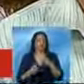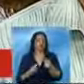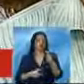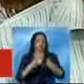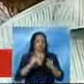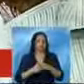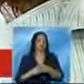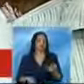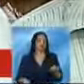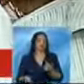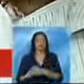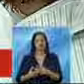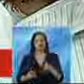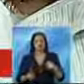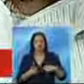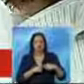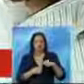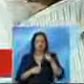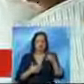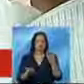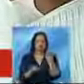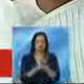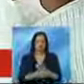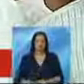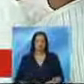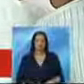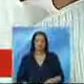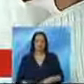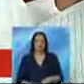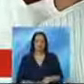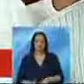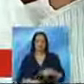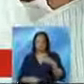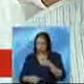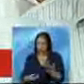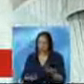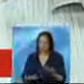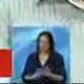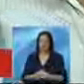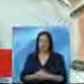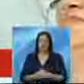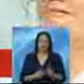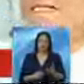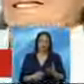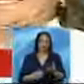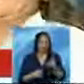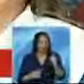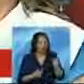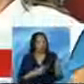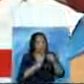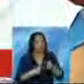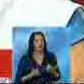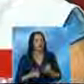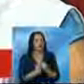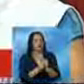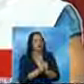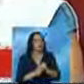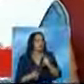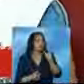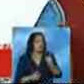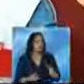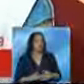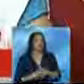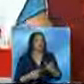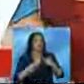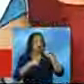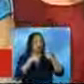eso. Ahora, usted que ha venido aquí a Trujillo ha sido recibido por una anfitriona muy singular que está hacia su costado. ¿Qué le ha comentado